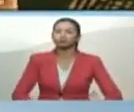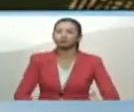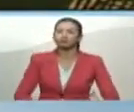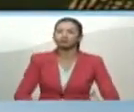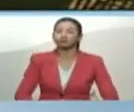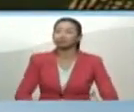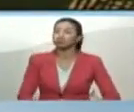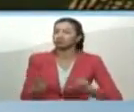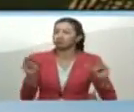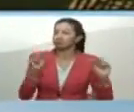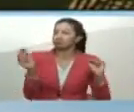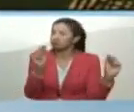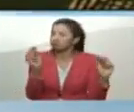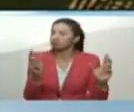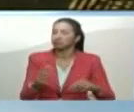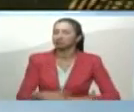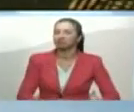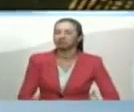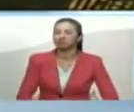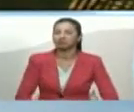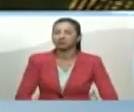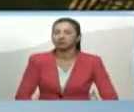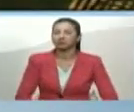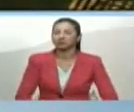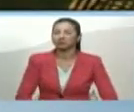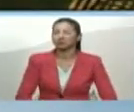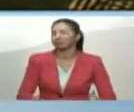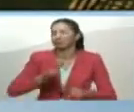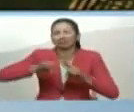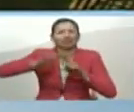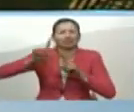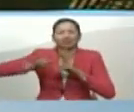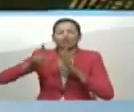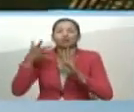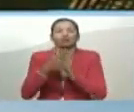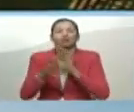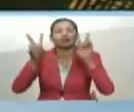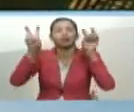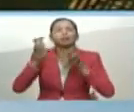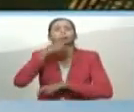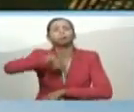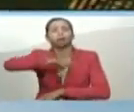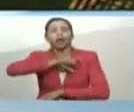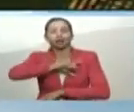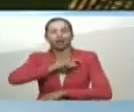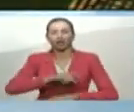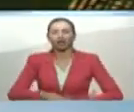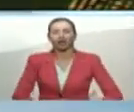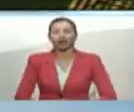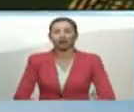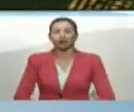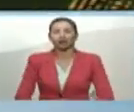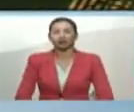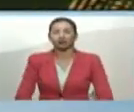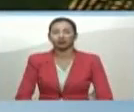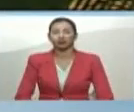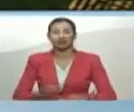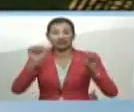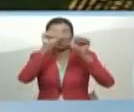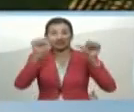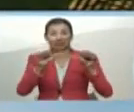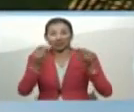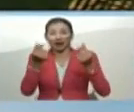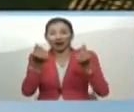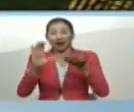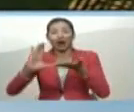Estaban debatiendo, pues. Mil cosas de España. En el modelo económico del capitalismo,